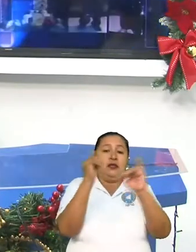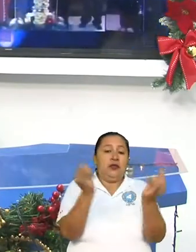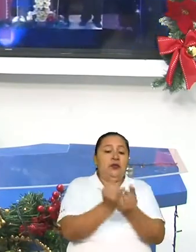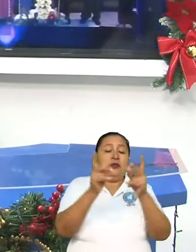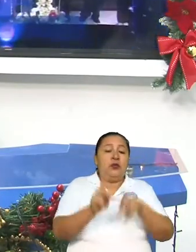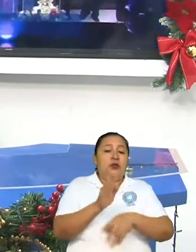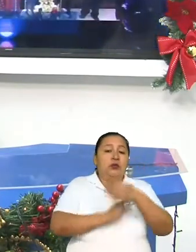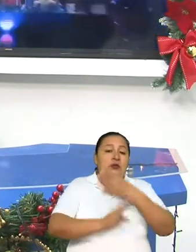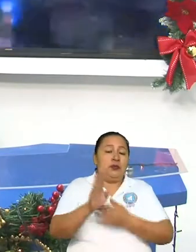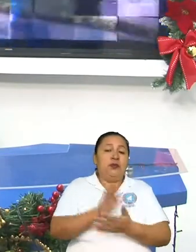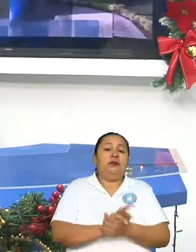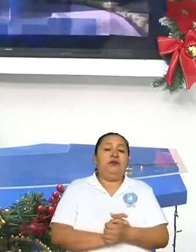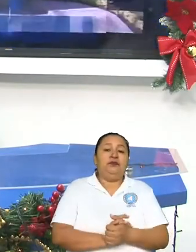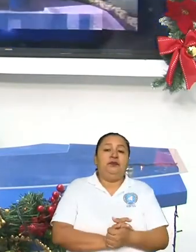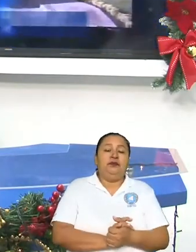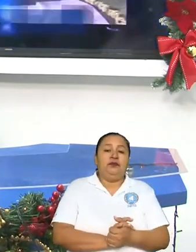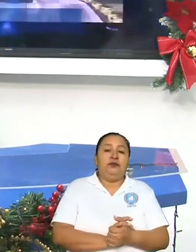de las Personas con Discapacidad.